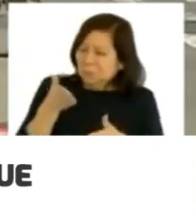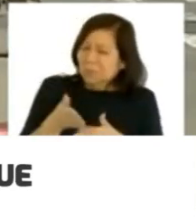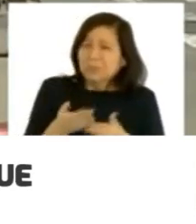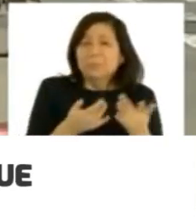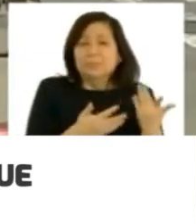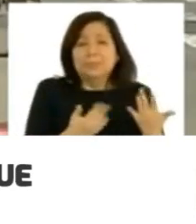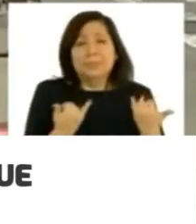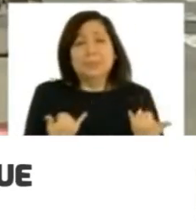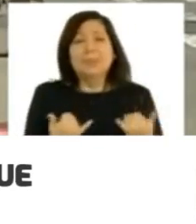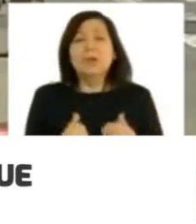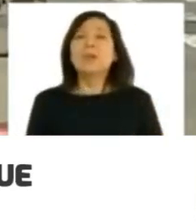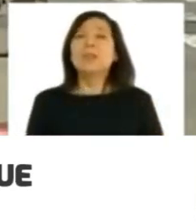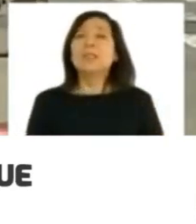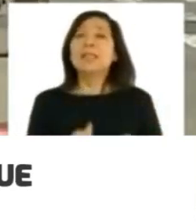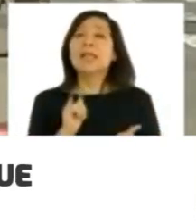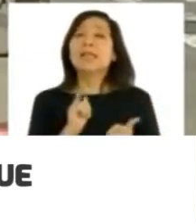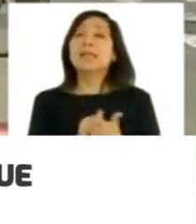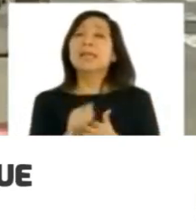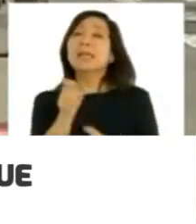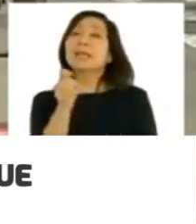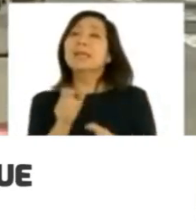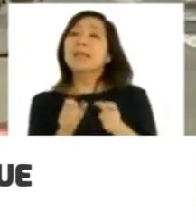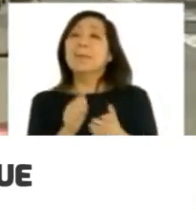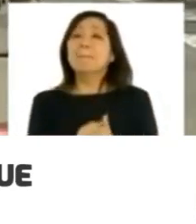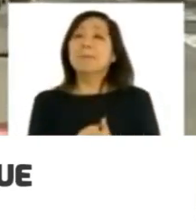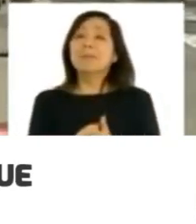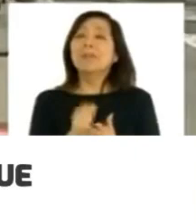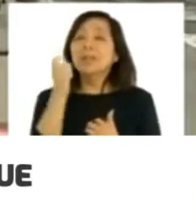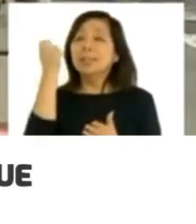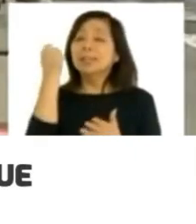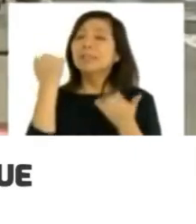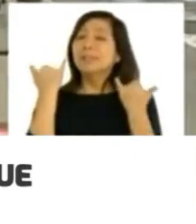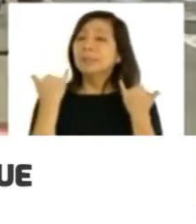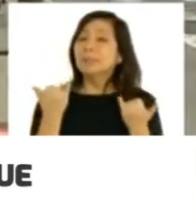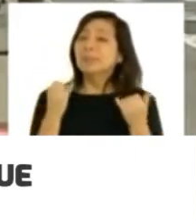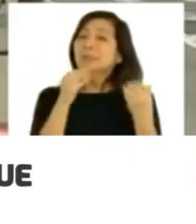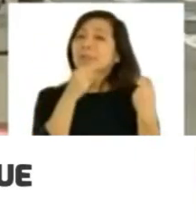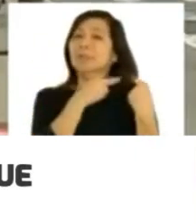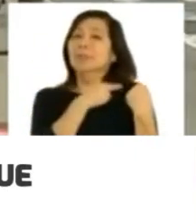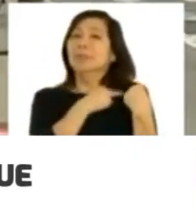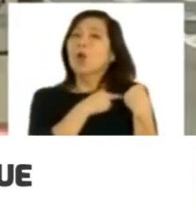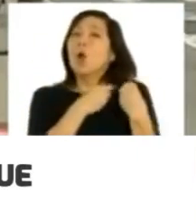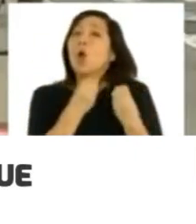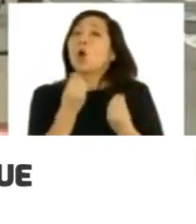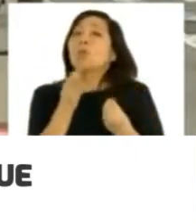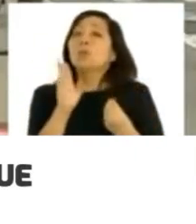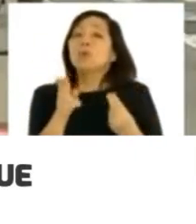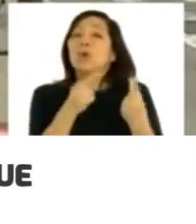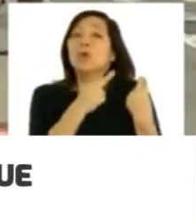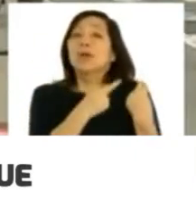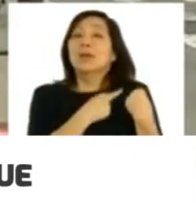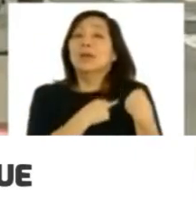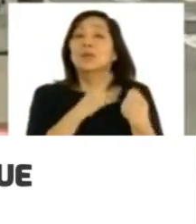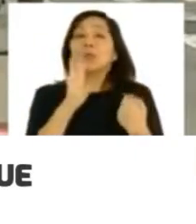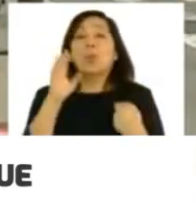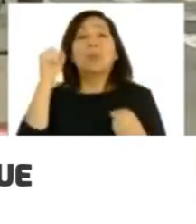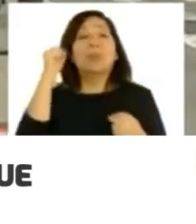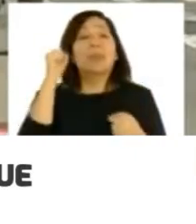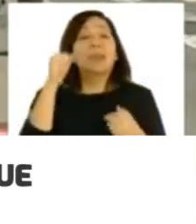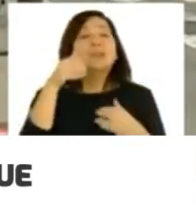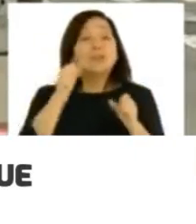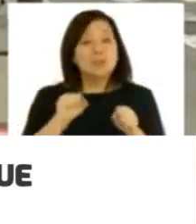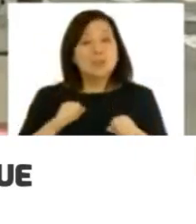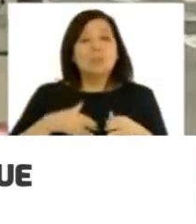esperamos que la ciudadanía entienda esto y cumpla tanto con su deber como ejerza su derecho de